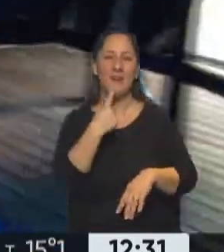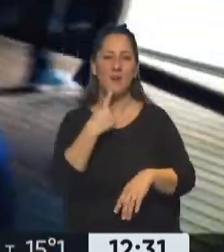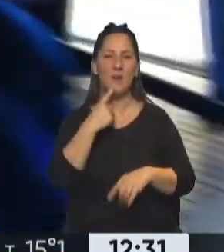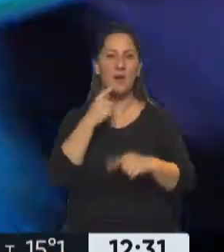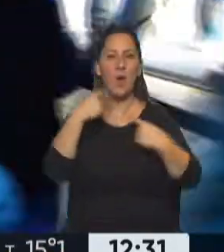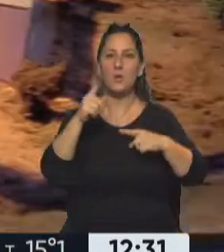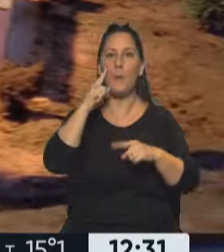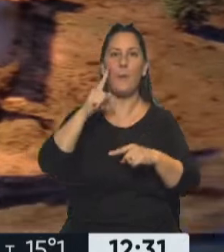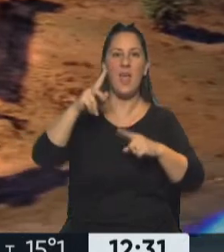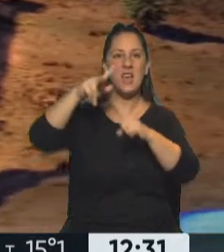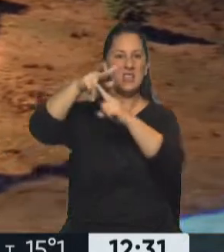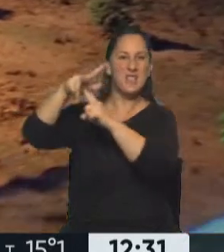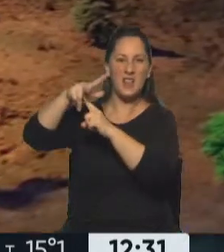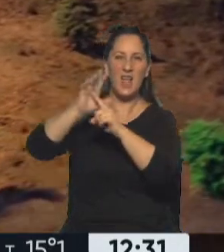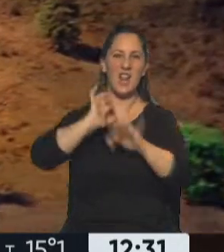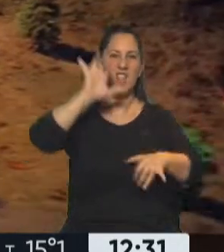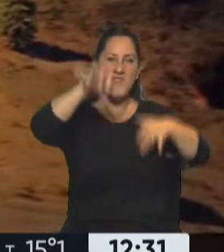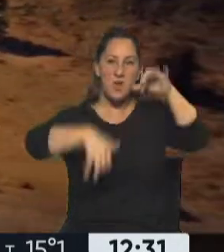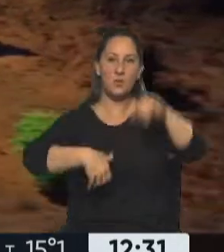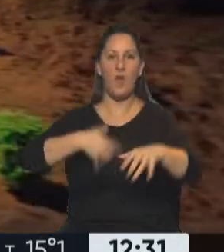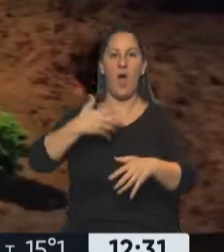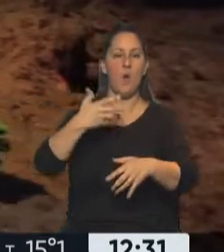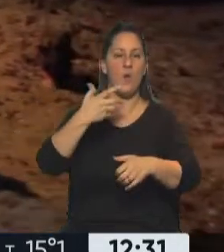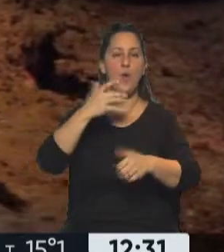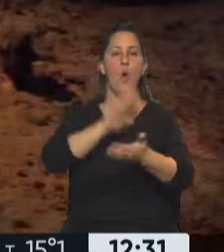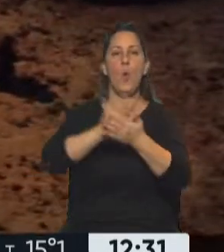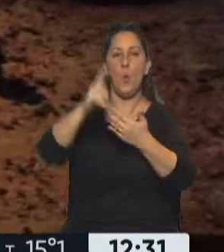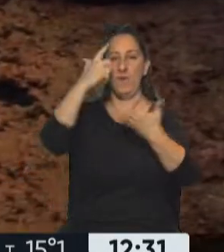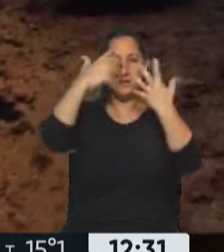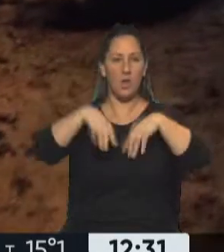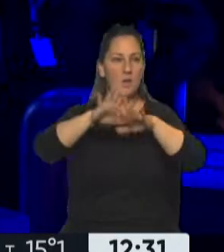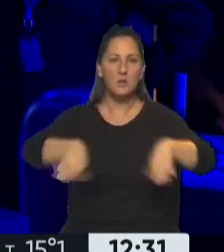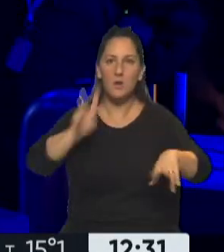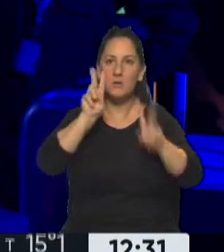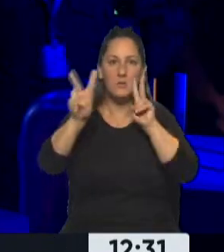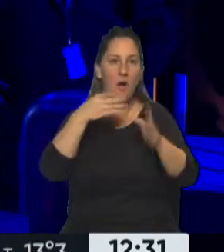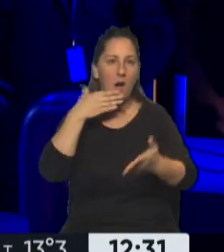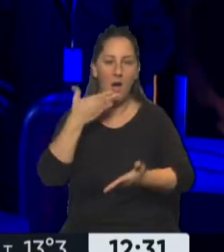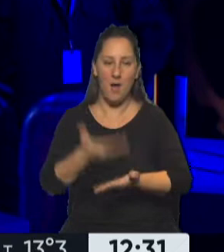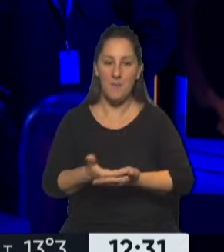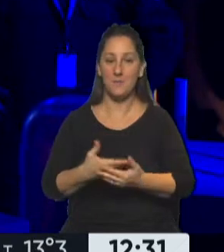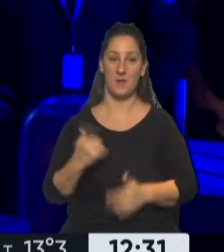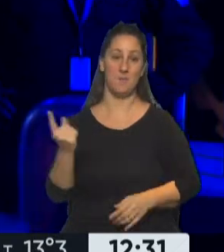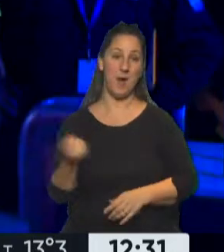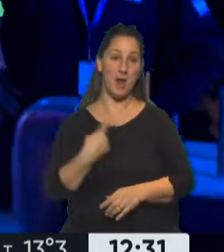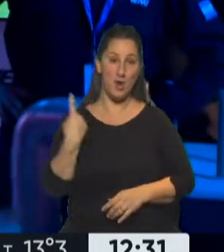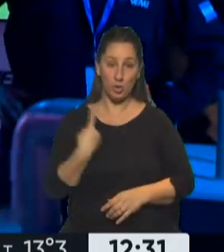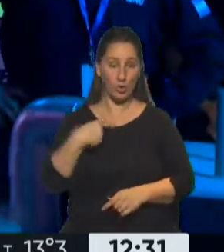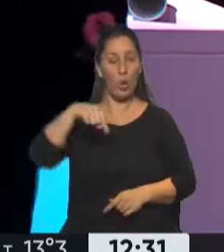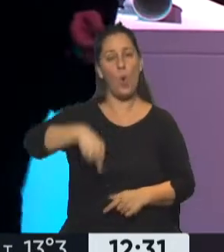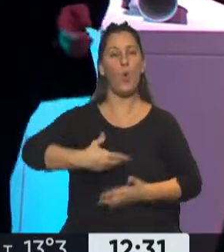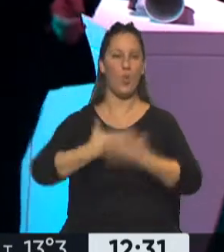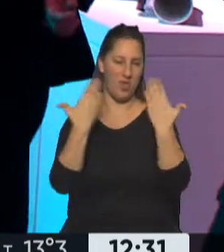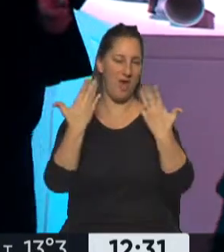a los satélites, frente a los dinosaurios, frente a las nuevas tecnologías. Así que para nosotros es un día de